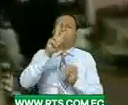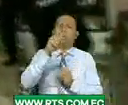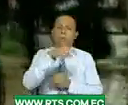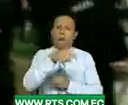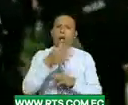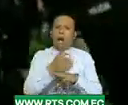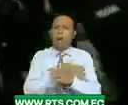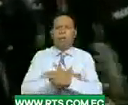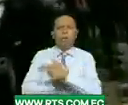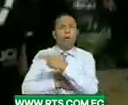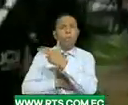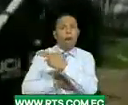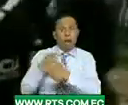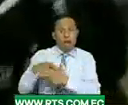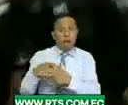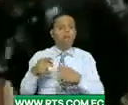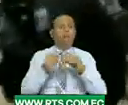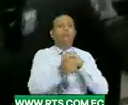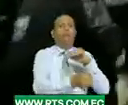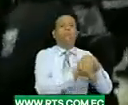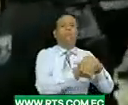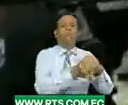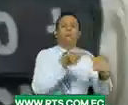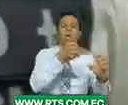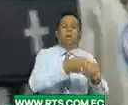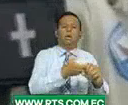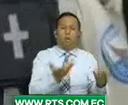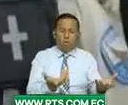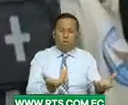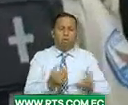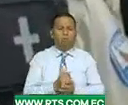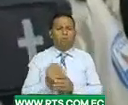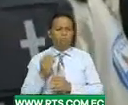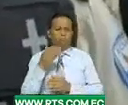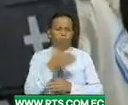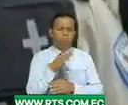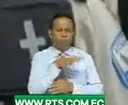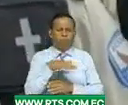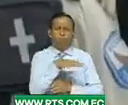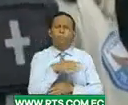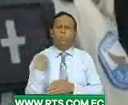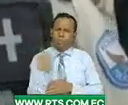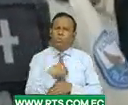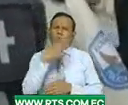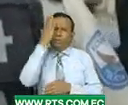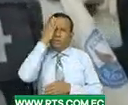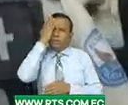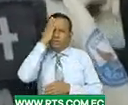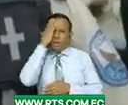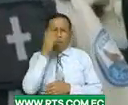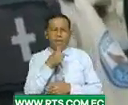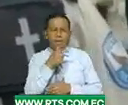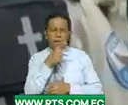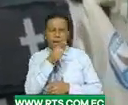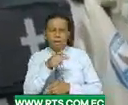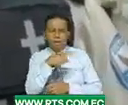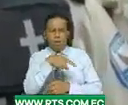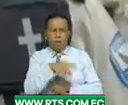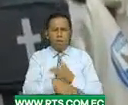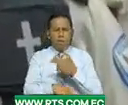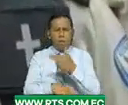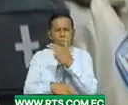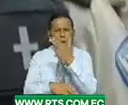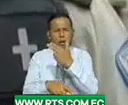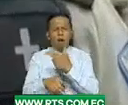aquella acción en contra de la entidad. Tenemos ya identificados a los posibles causantes de los